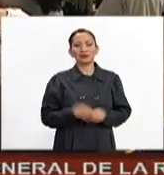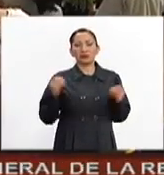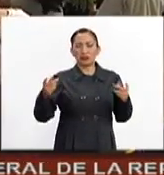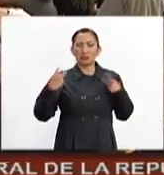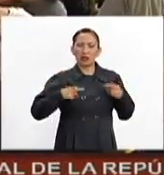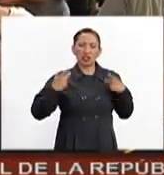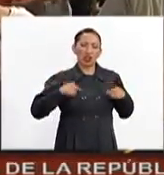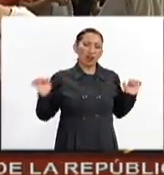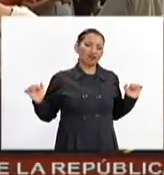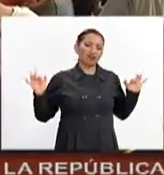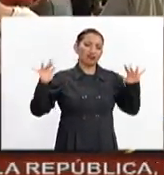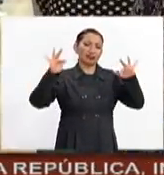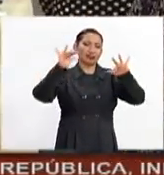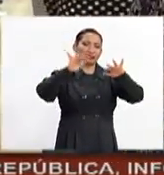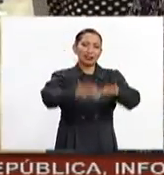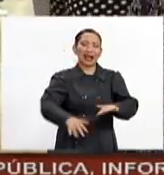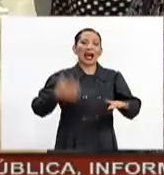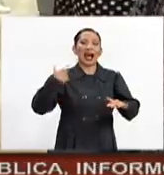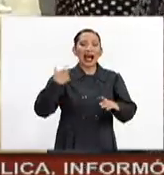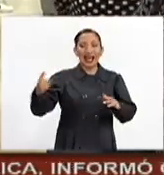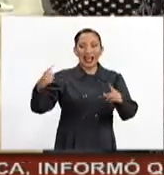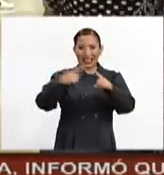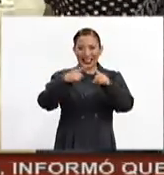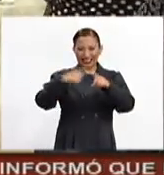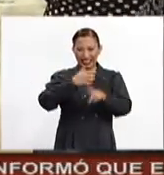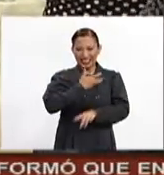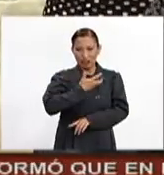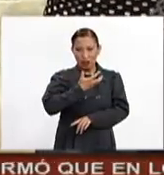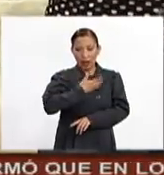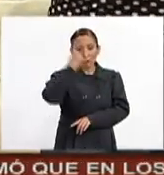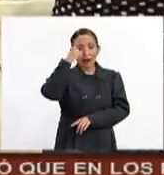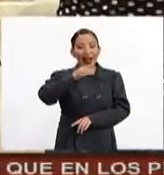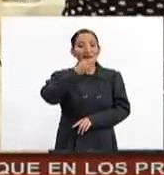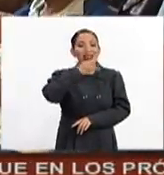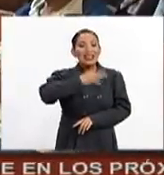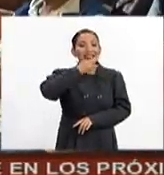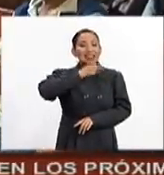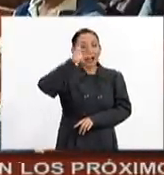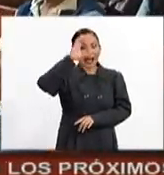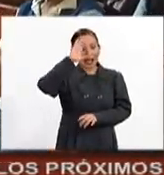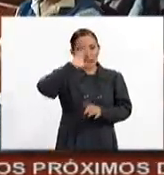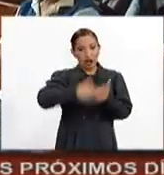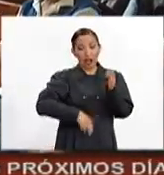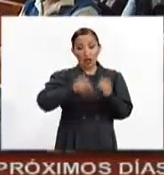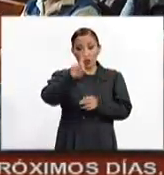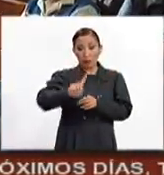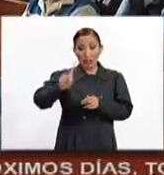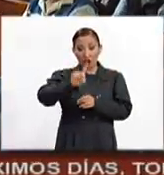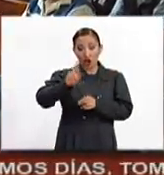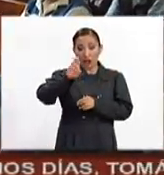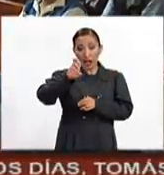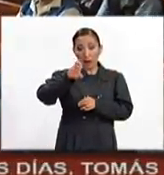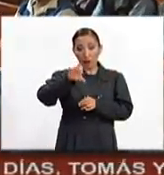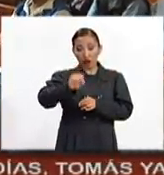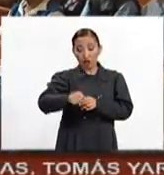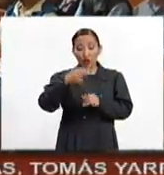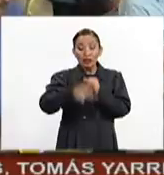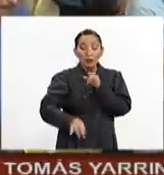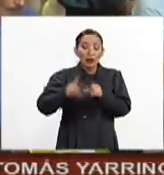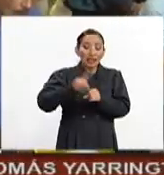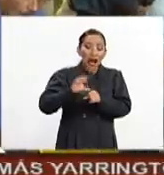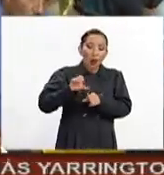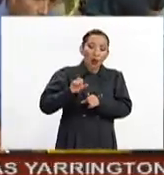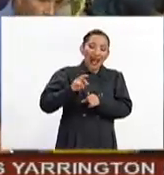Miles de capitalinos acudieron a la Catedral Metropolitana para la celebración católica del Domingo de Ramos, el último día de la